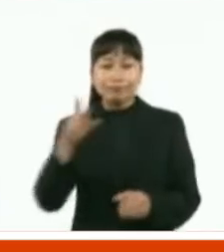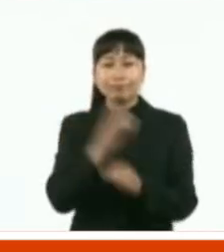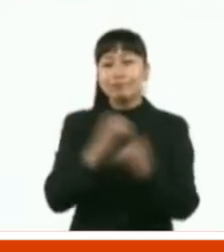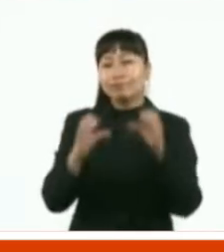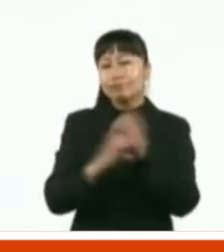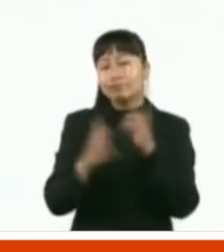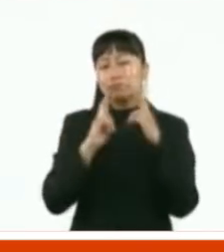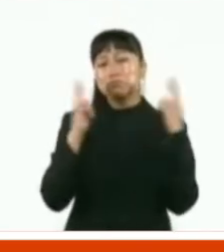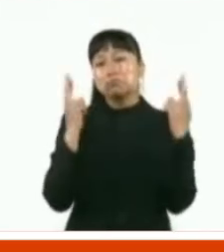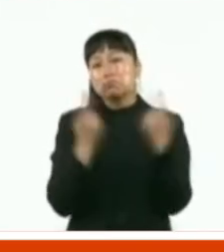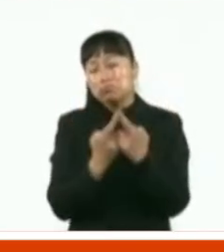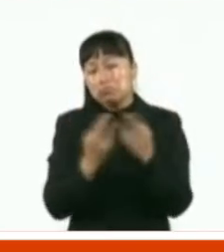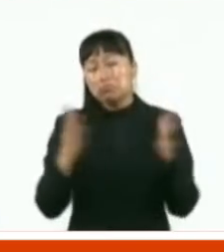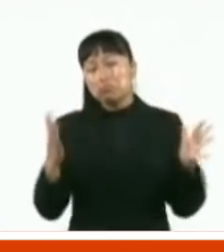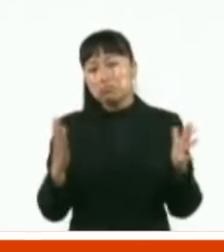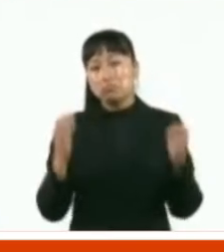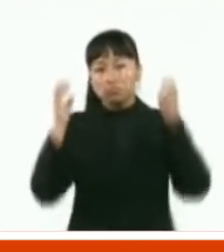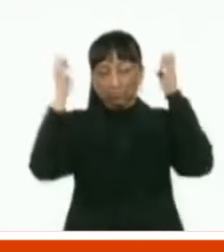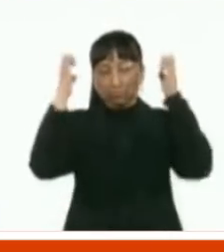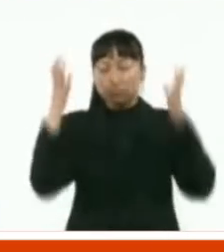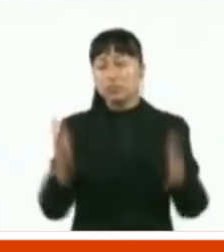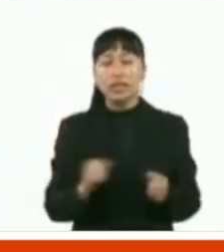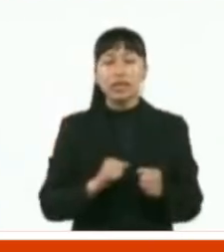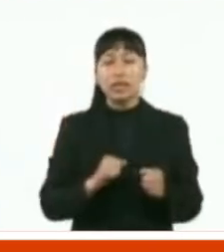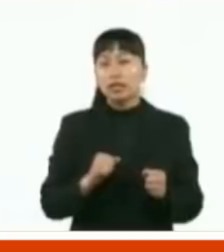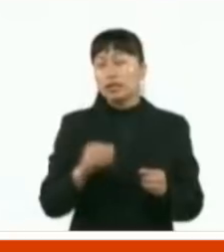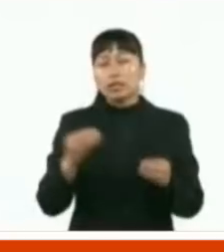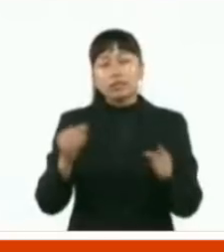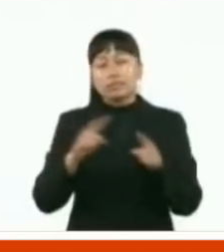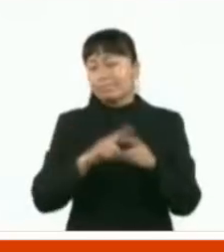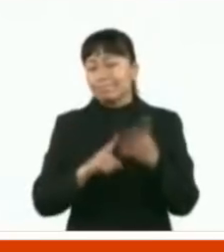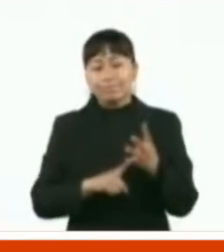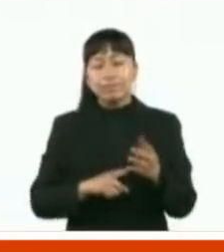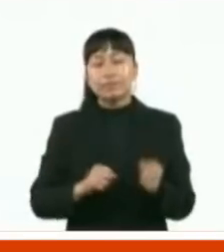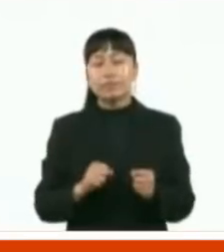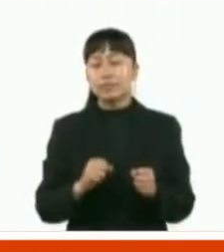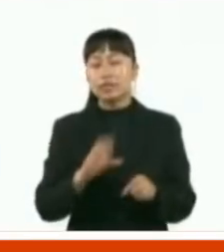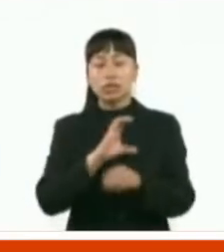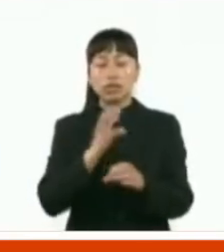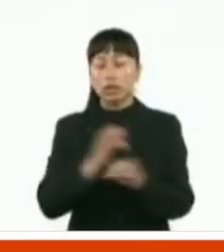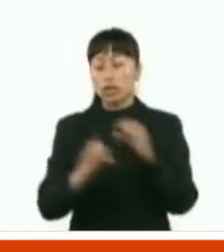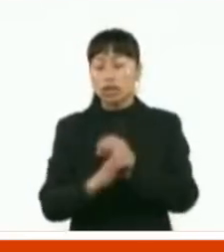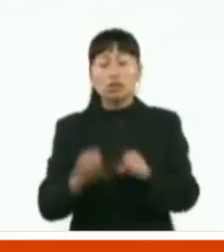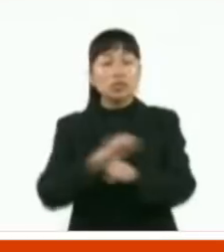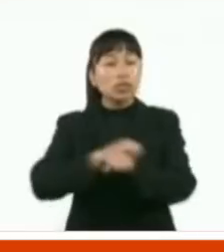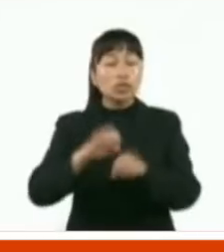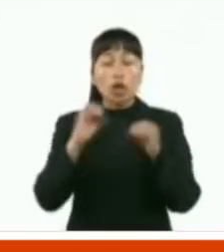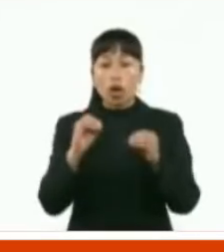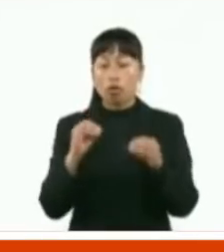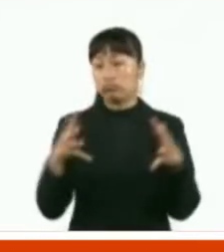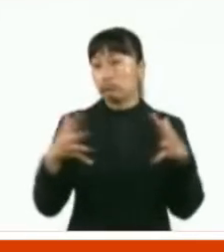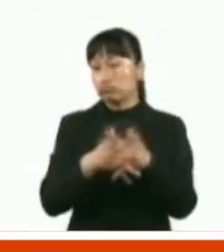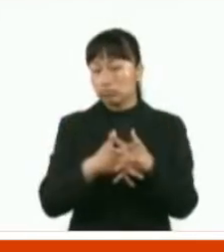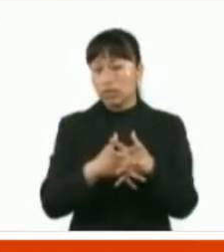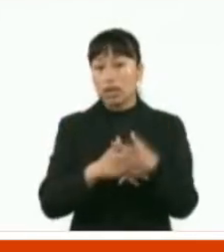participaciones, desde cuestiones y problemas muy locales hasta aquellas infaustas guerras que tuvimos en el siglo XIX y